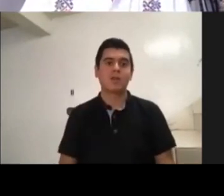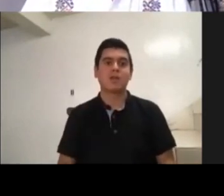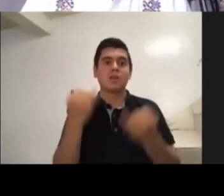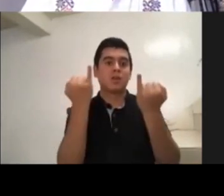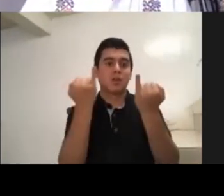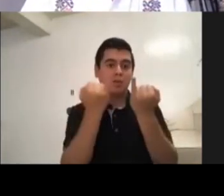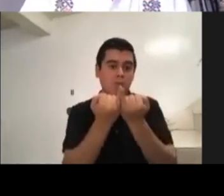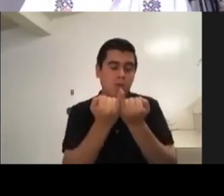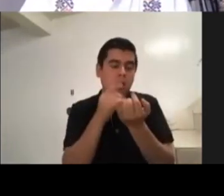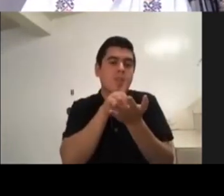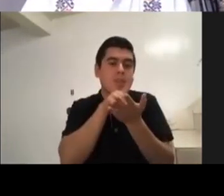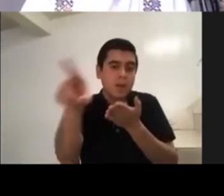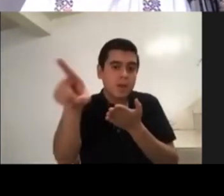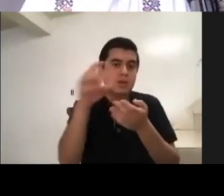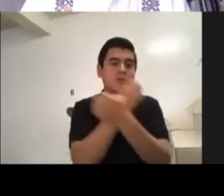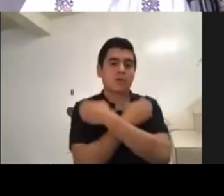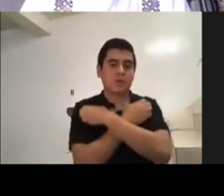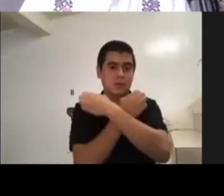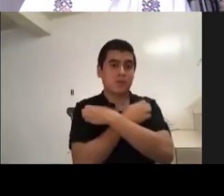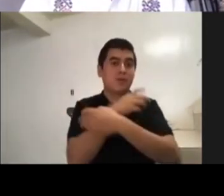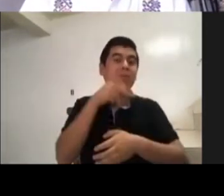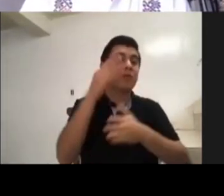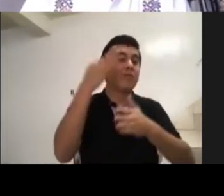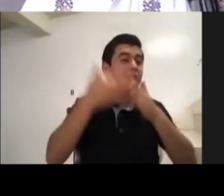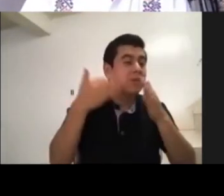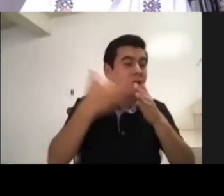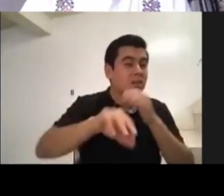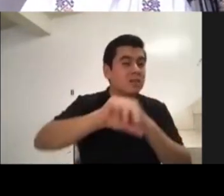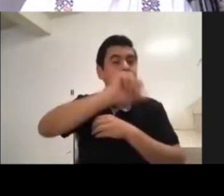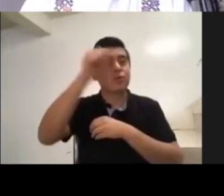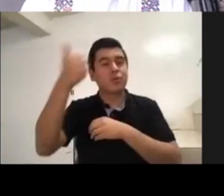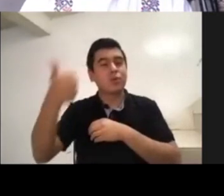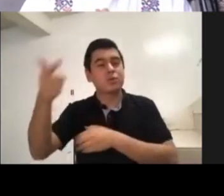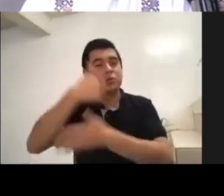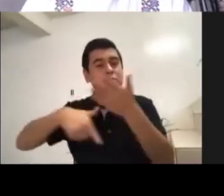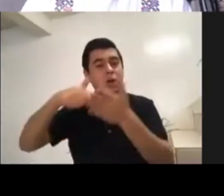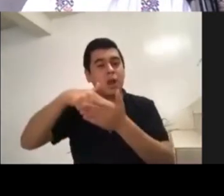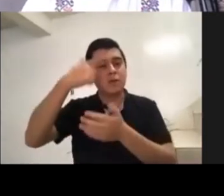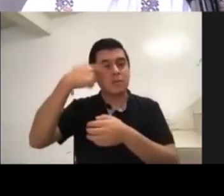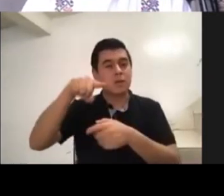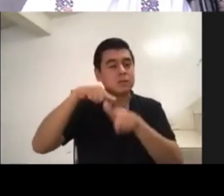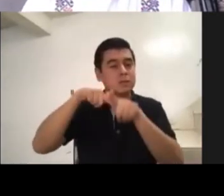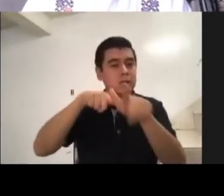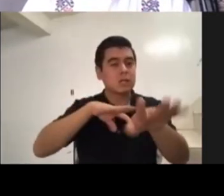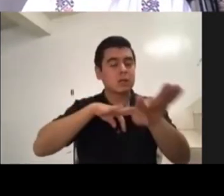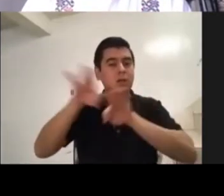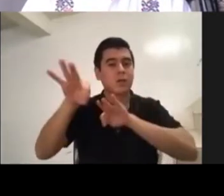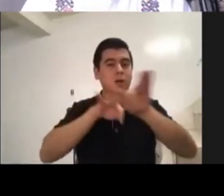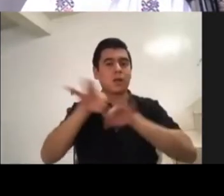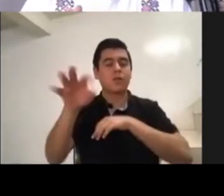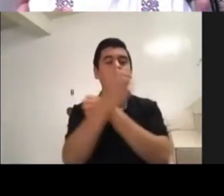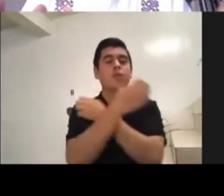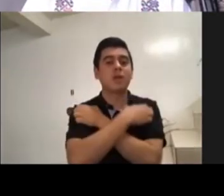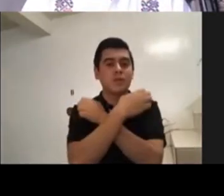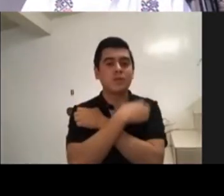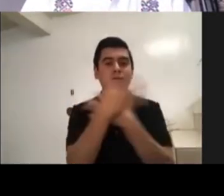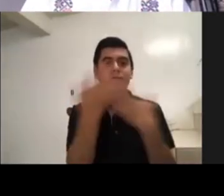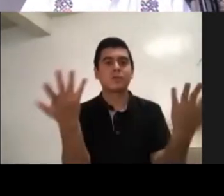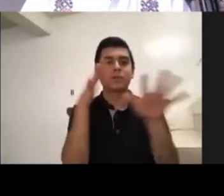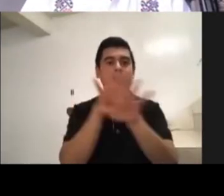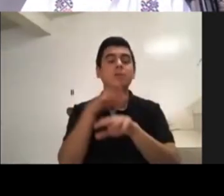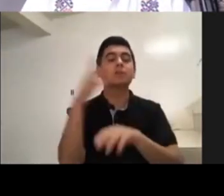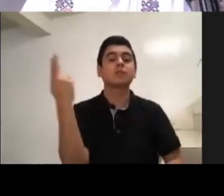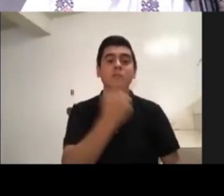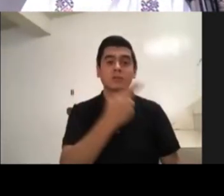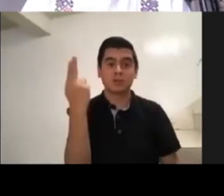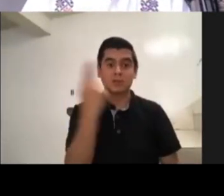claramente. Creo que eso es parte del reto de la reforma. La educación inclusiva requiere una enorme